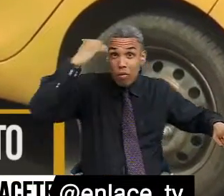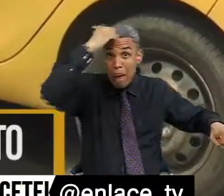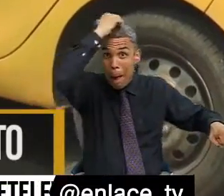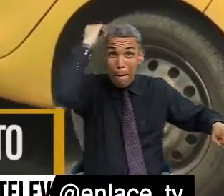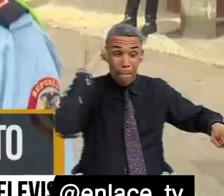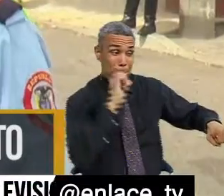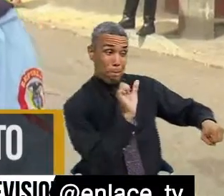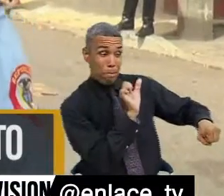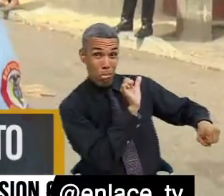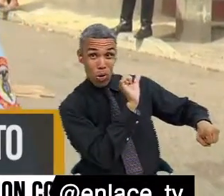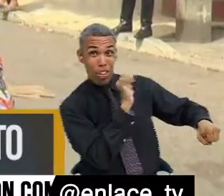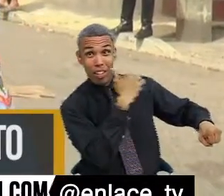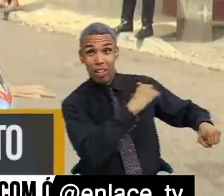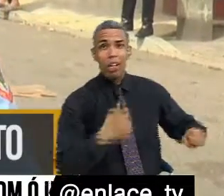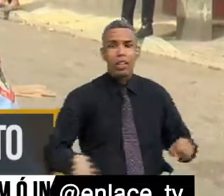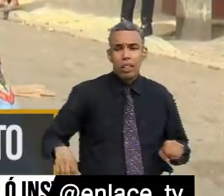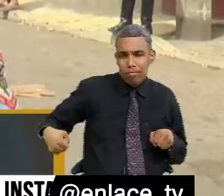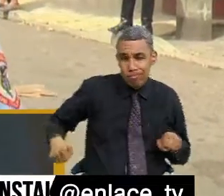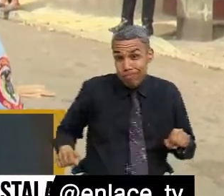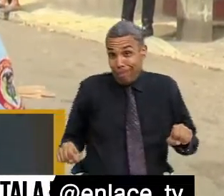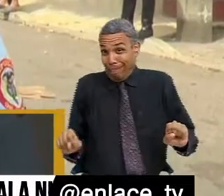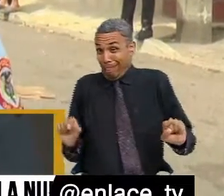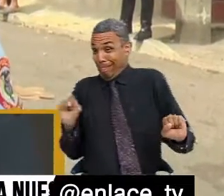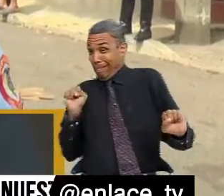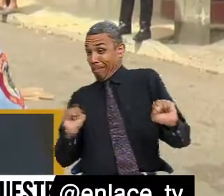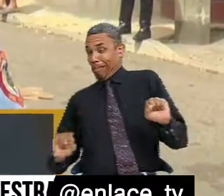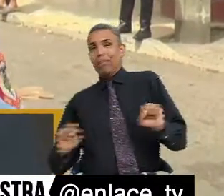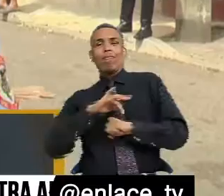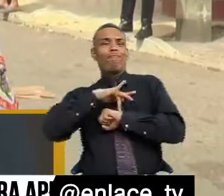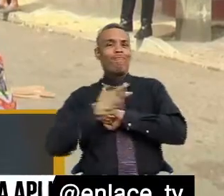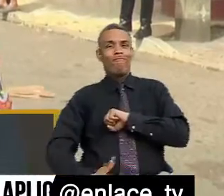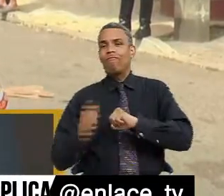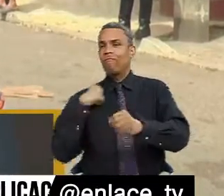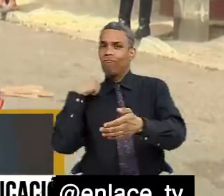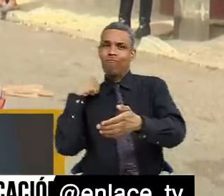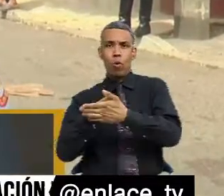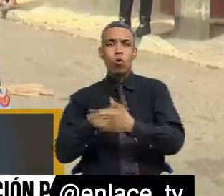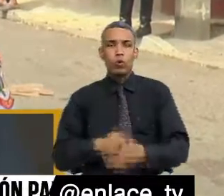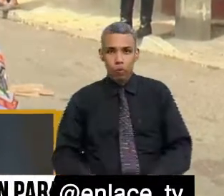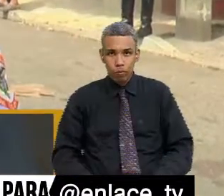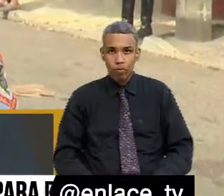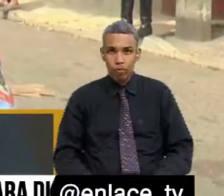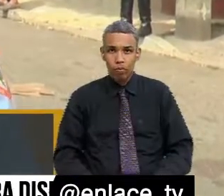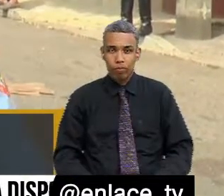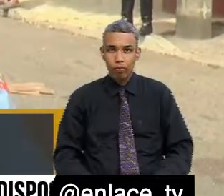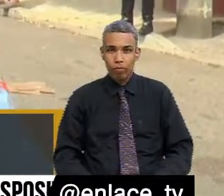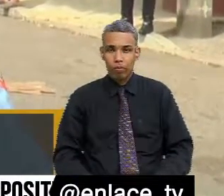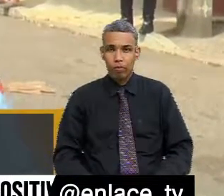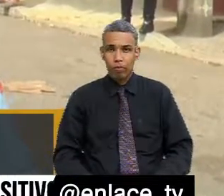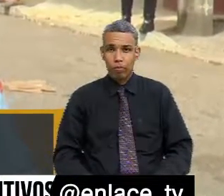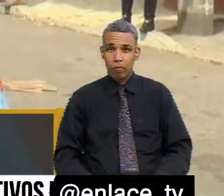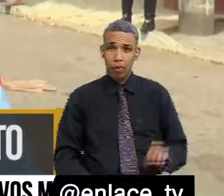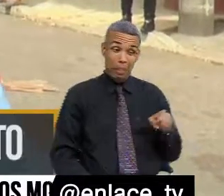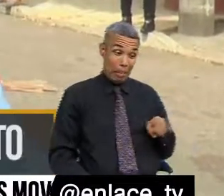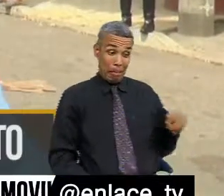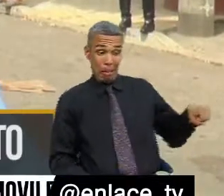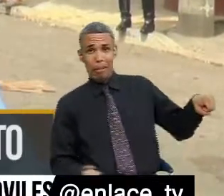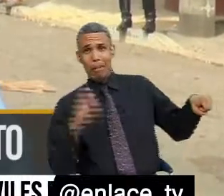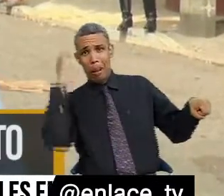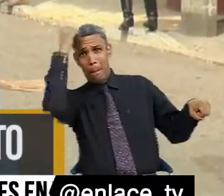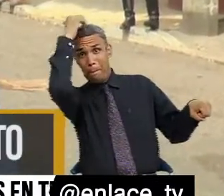motociclista. Y este automóvil se encuentra en medio de dos vehículos, tanto uno de Cotra Magdalena y uno de Copetran, y en el momento de abrir la puerta, porque